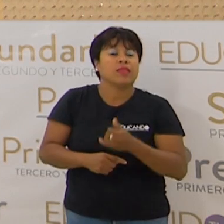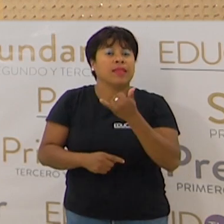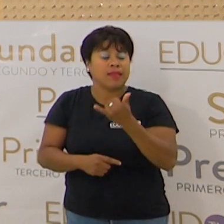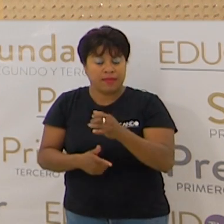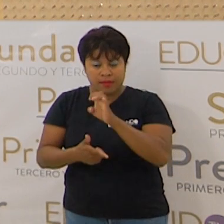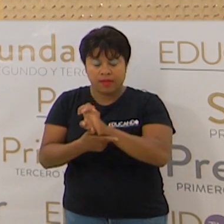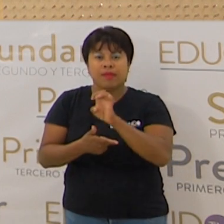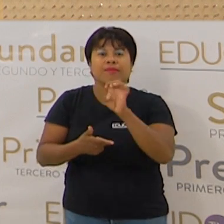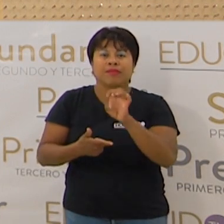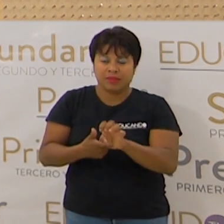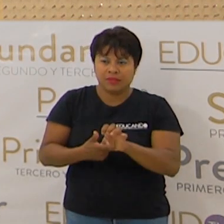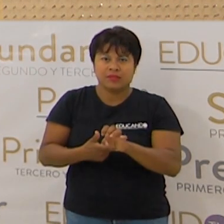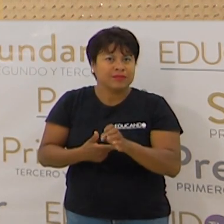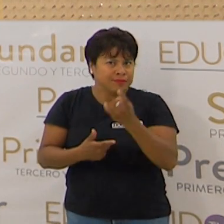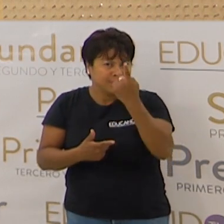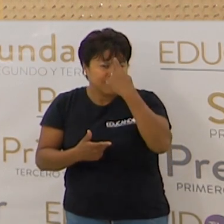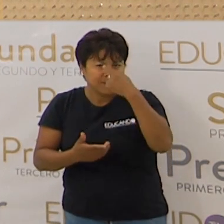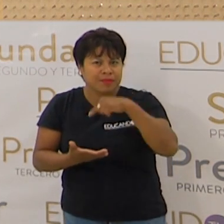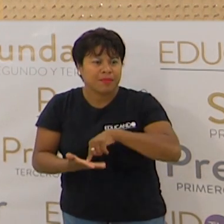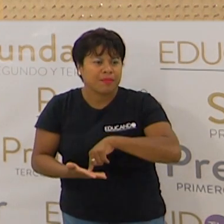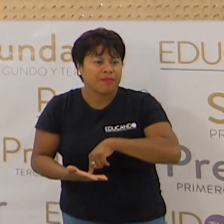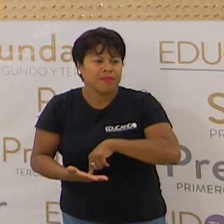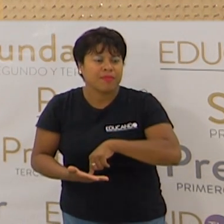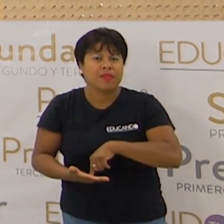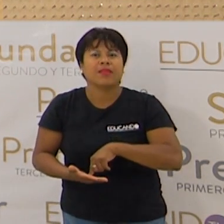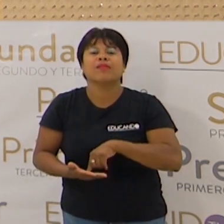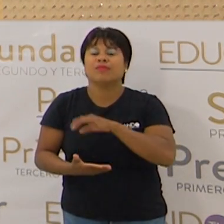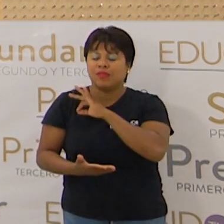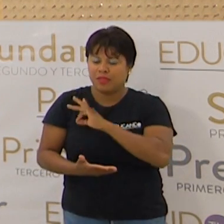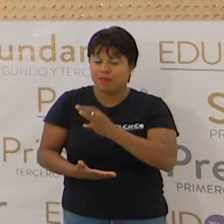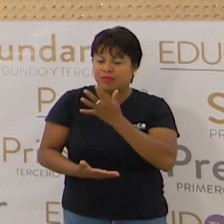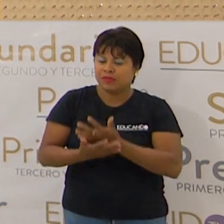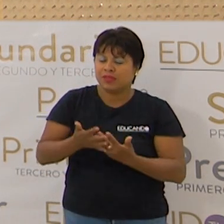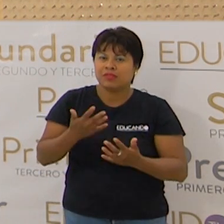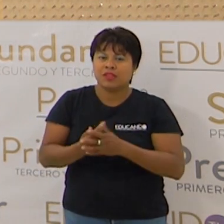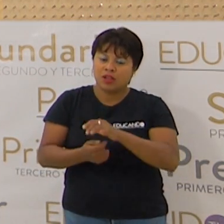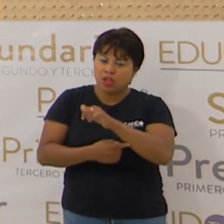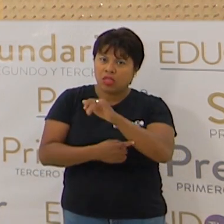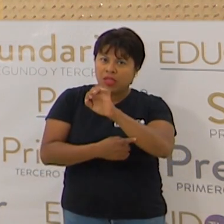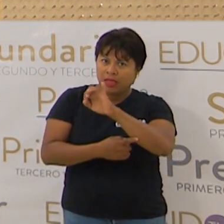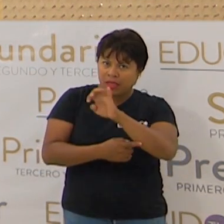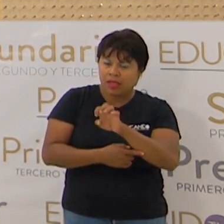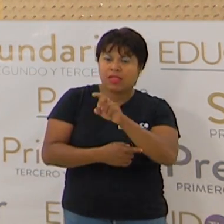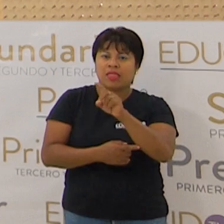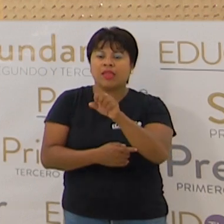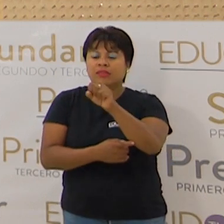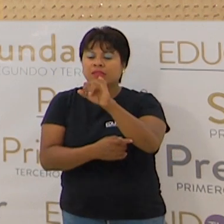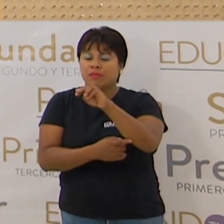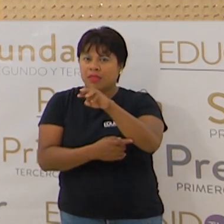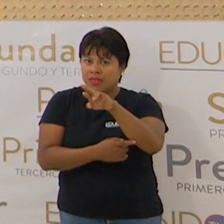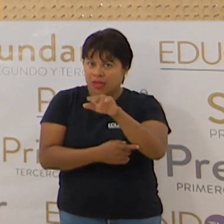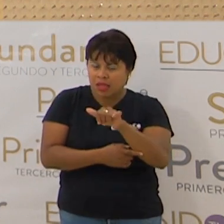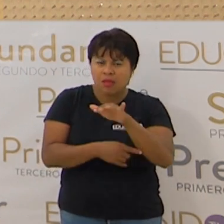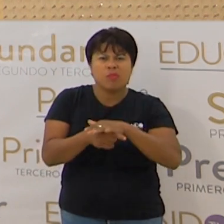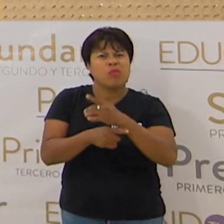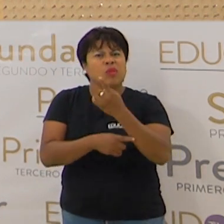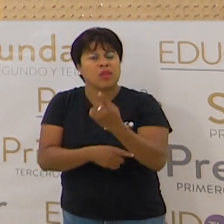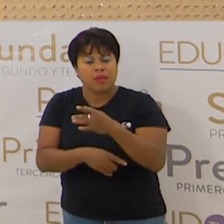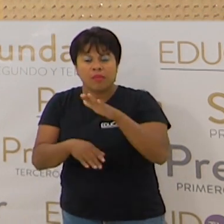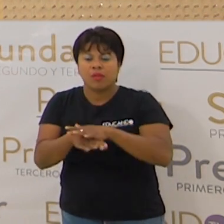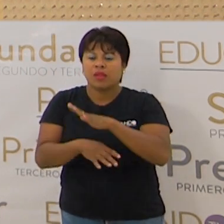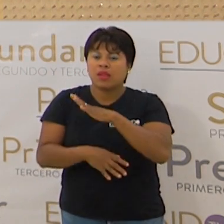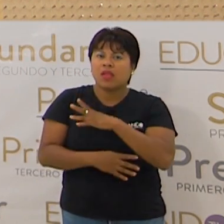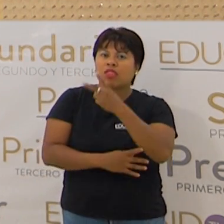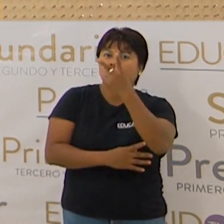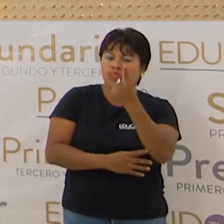y entonces, ¿qué crees? Formamos otro eje de simetría. ¿Por qué? Porque me